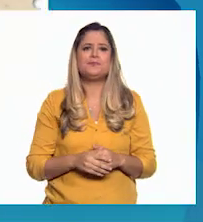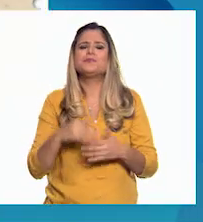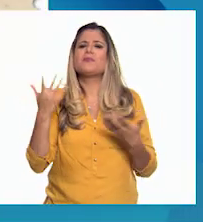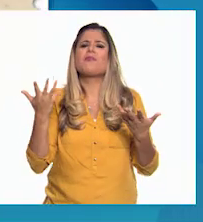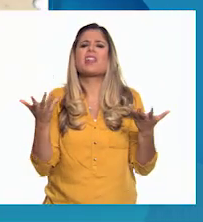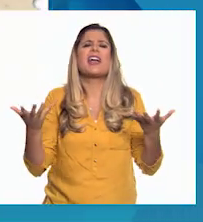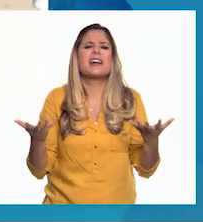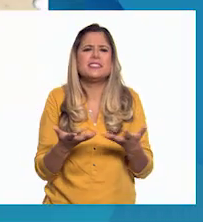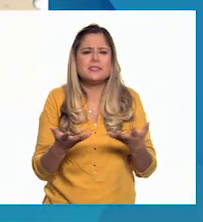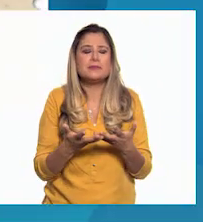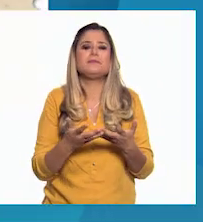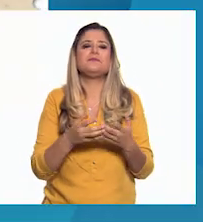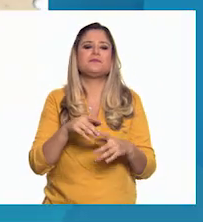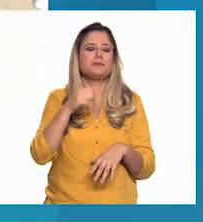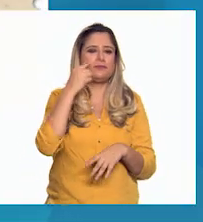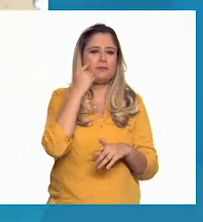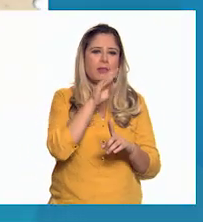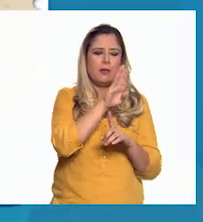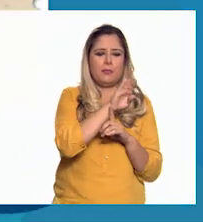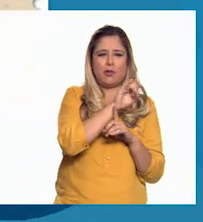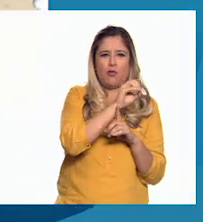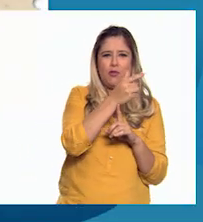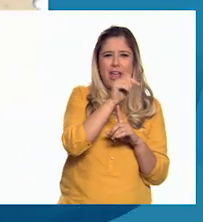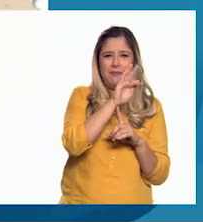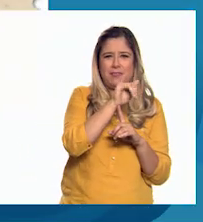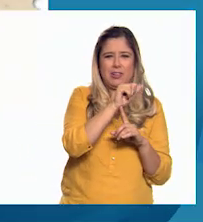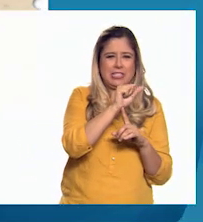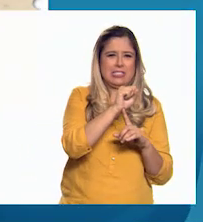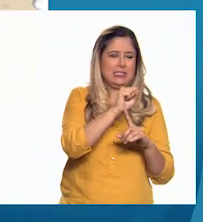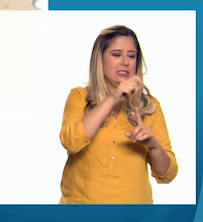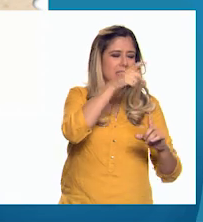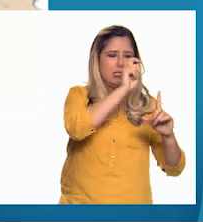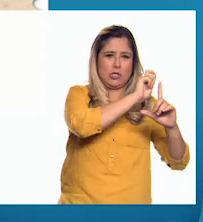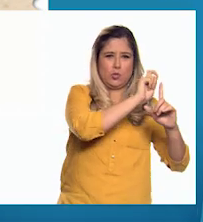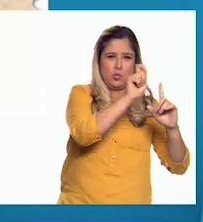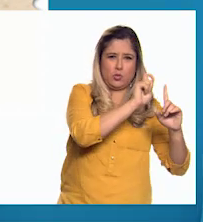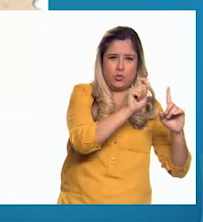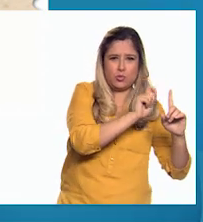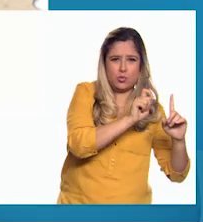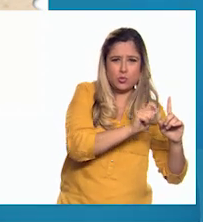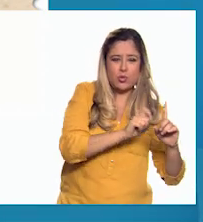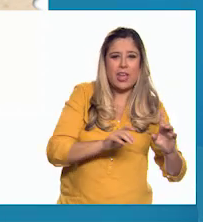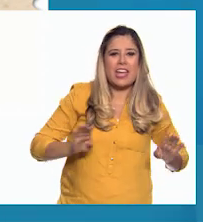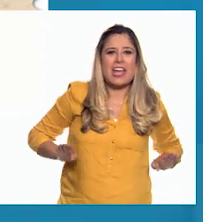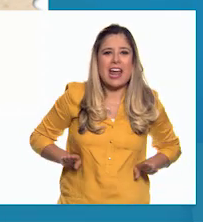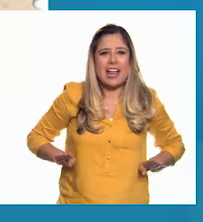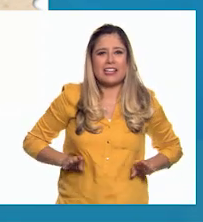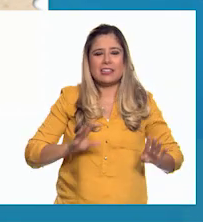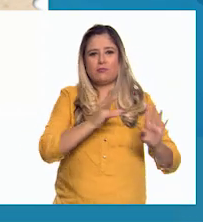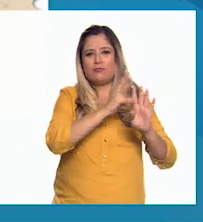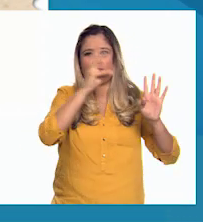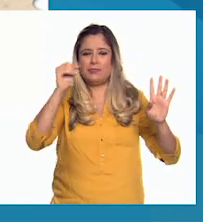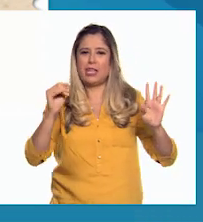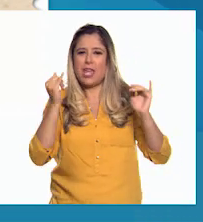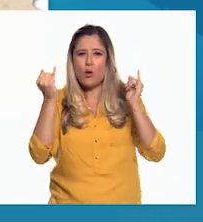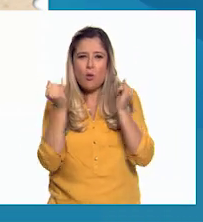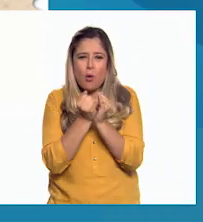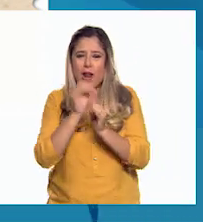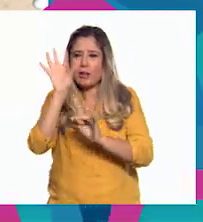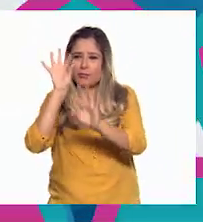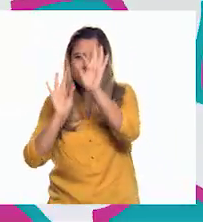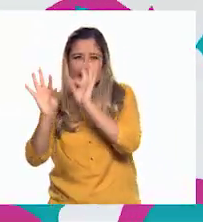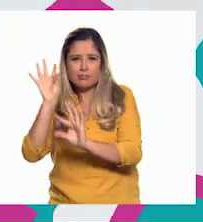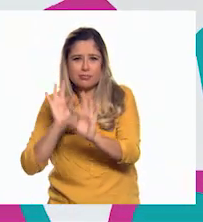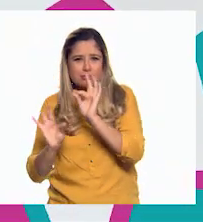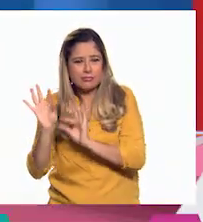es relacionar los datos biográficos del autor con las características comunes encontradas en sus narraciones.